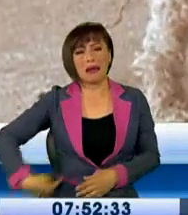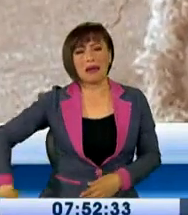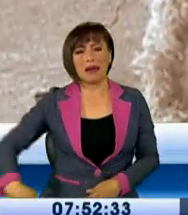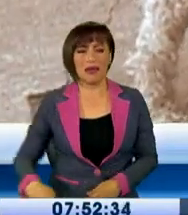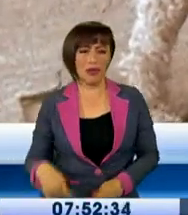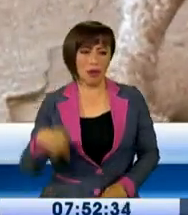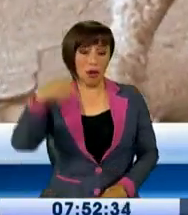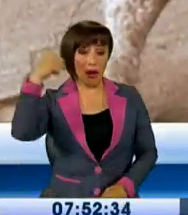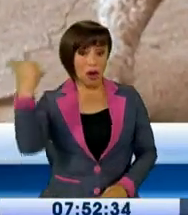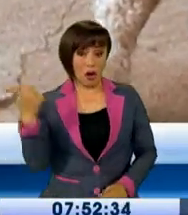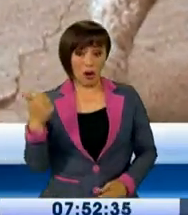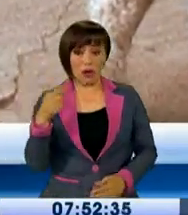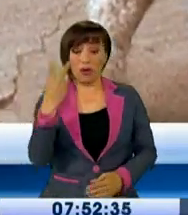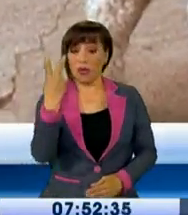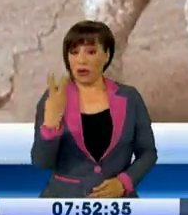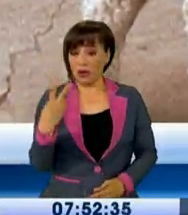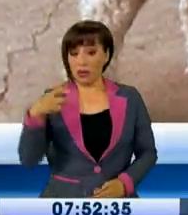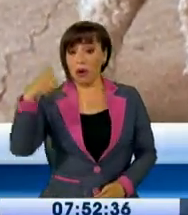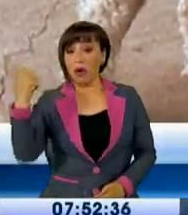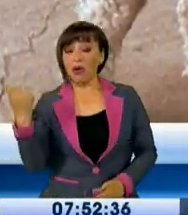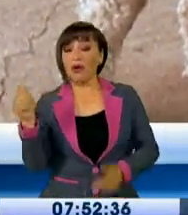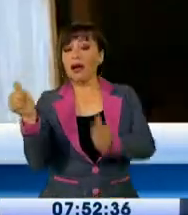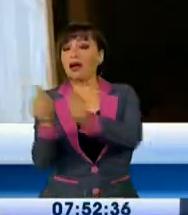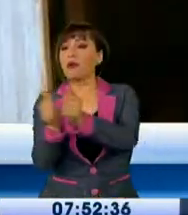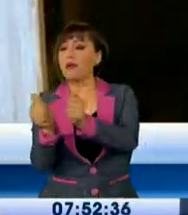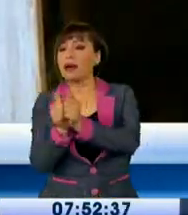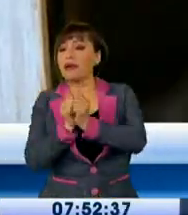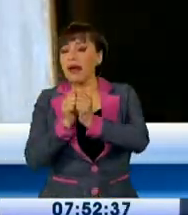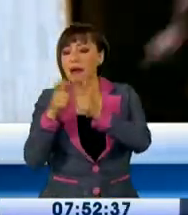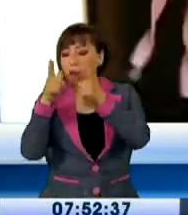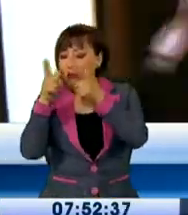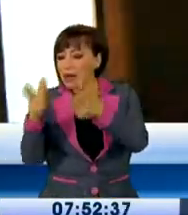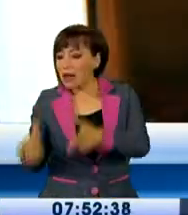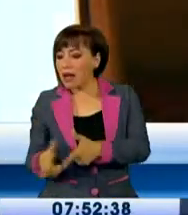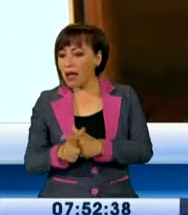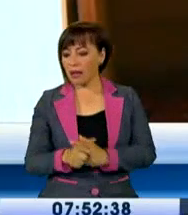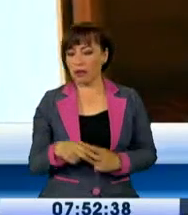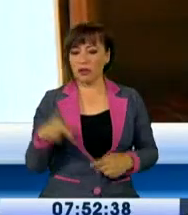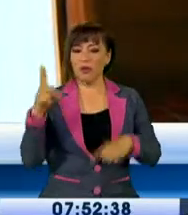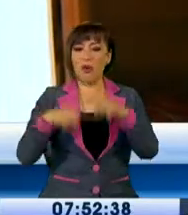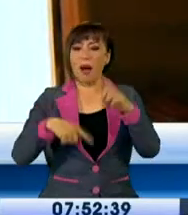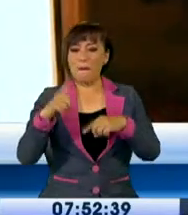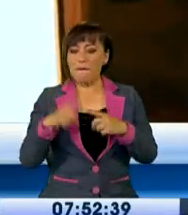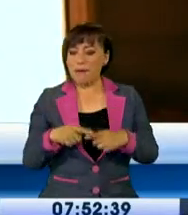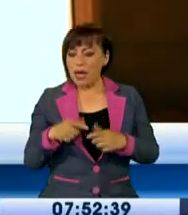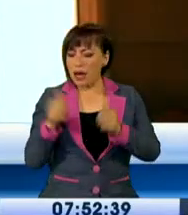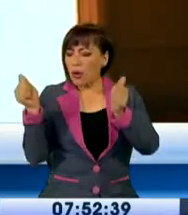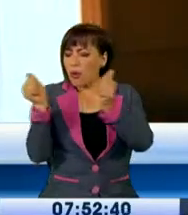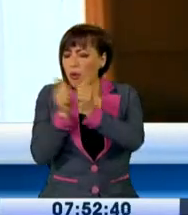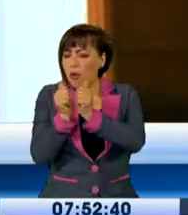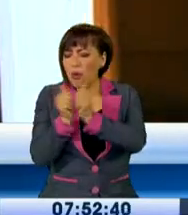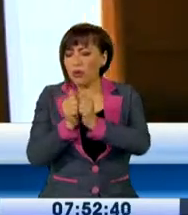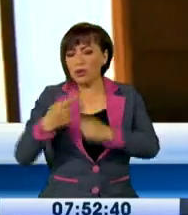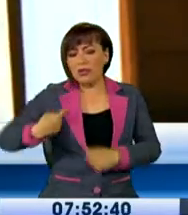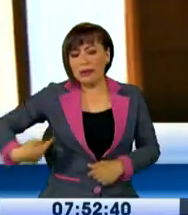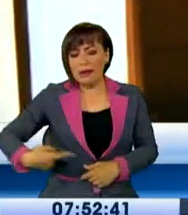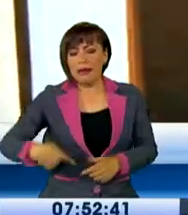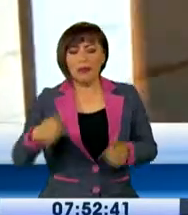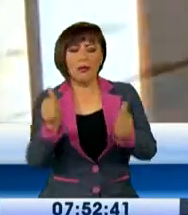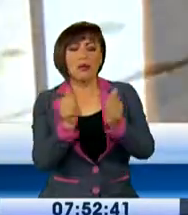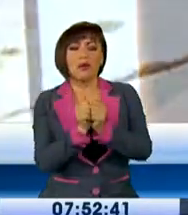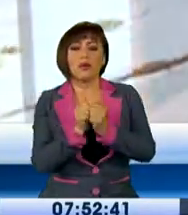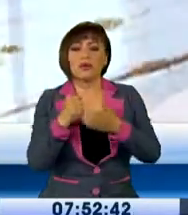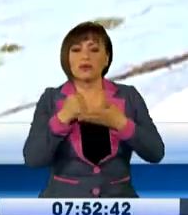ahí. No se movía para nada, acompañándole a su compañero. Y